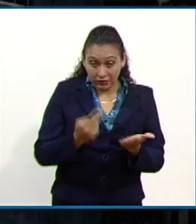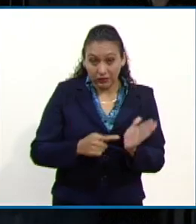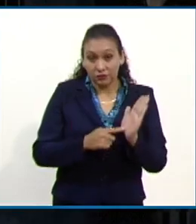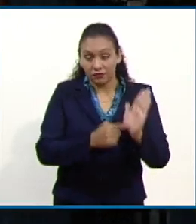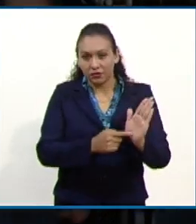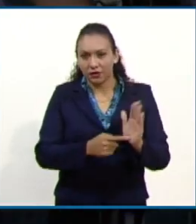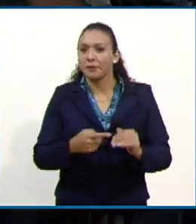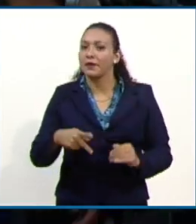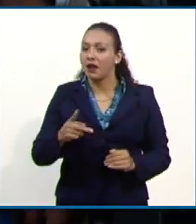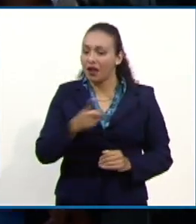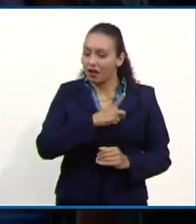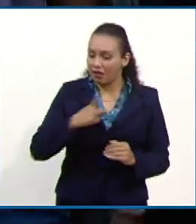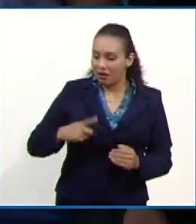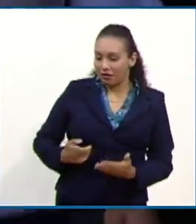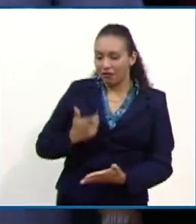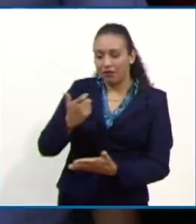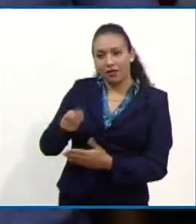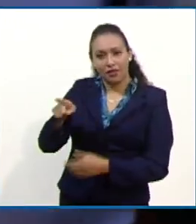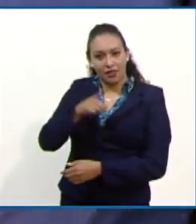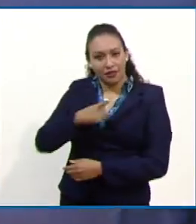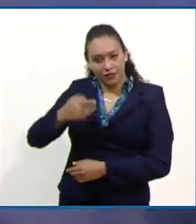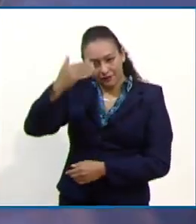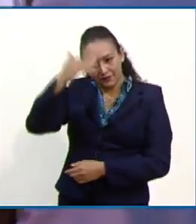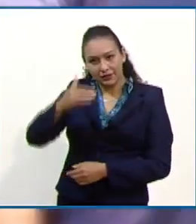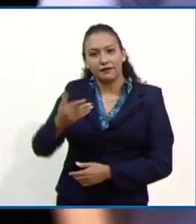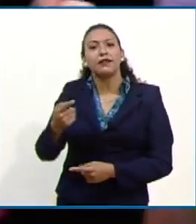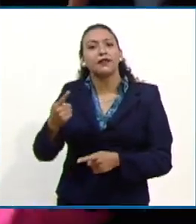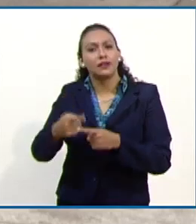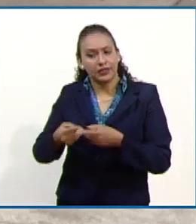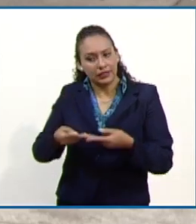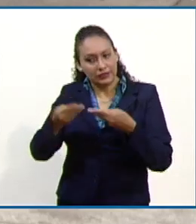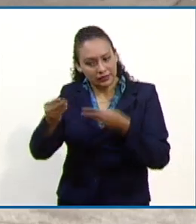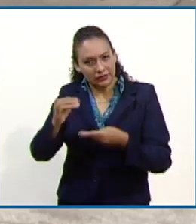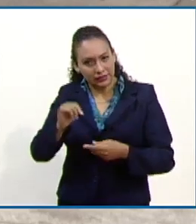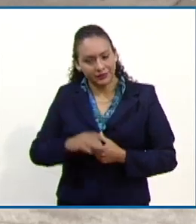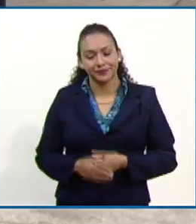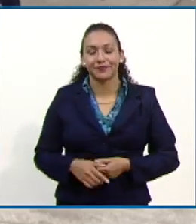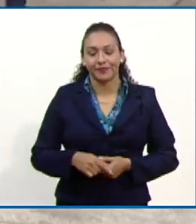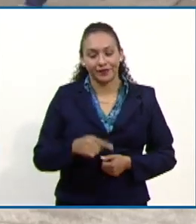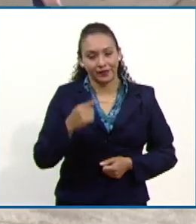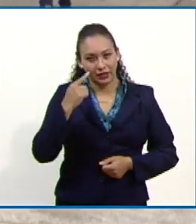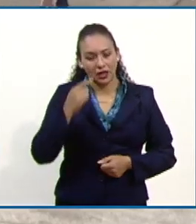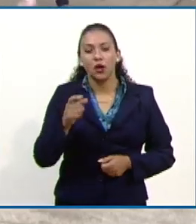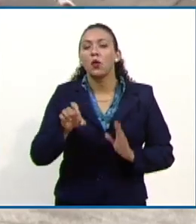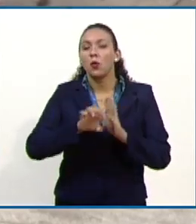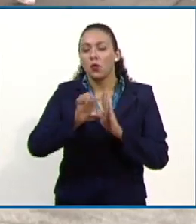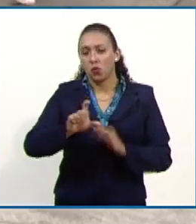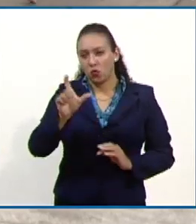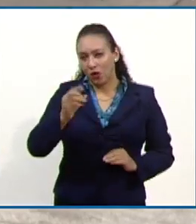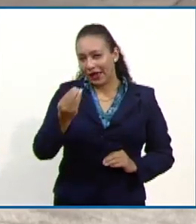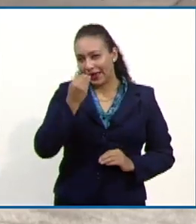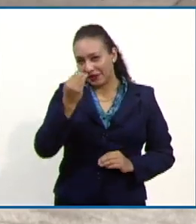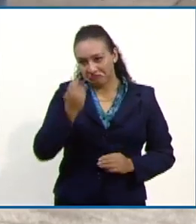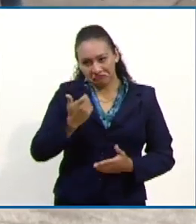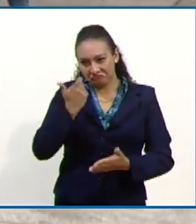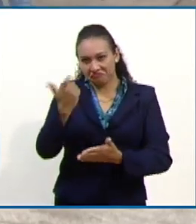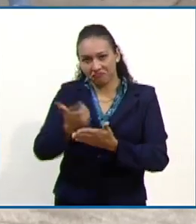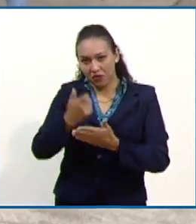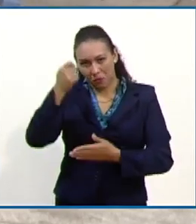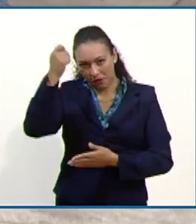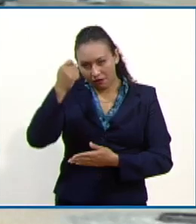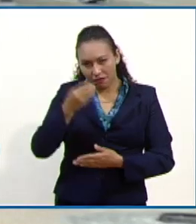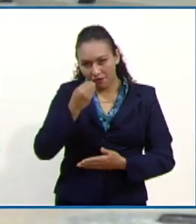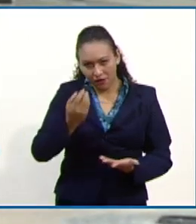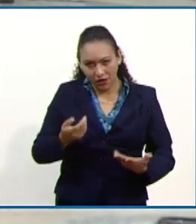la deudora le corresponde probar que se los proporcionó. Explicó que tratándose de alimentos, se considera como regla general que